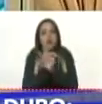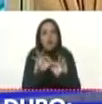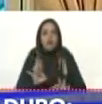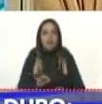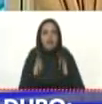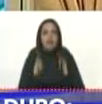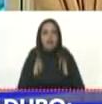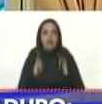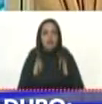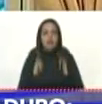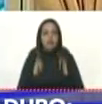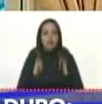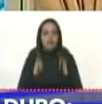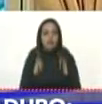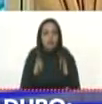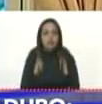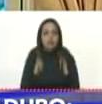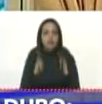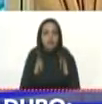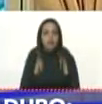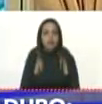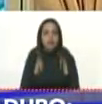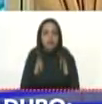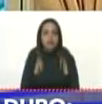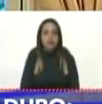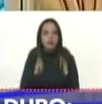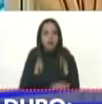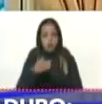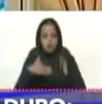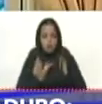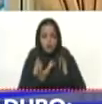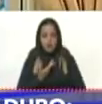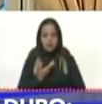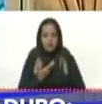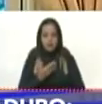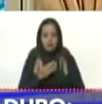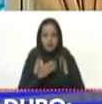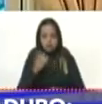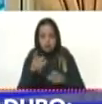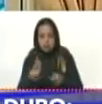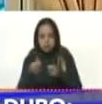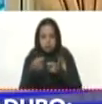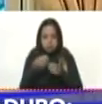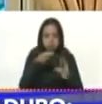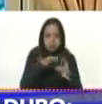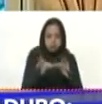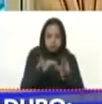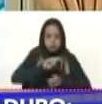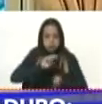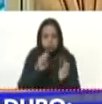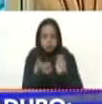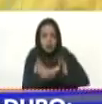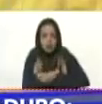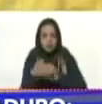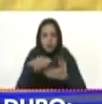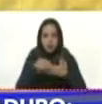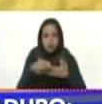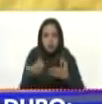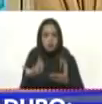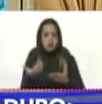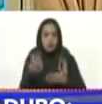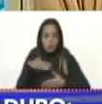puede agarrar, ¿ah? Puede agarrar en Marramona tus petros convertidos en petros convertibles y los